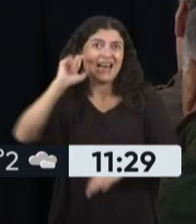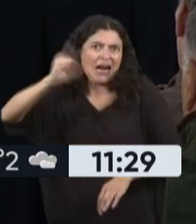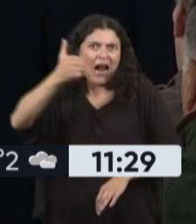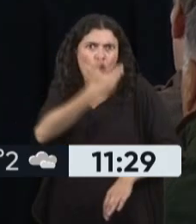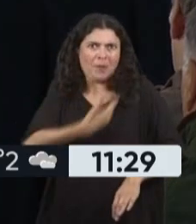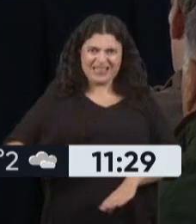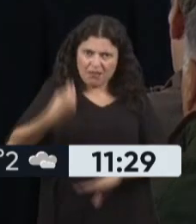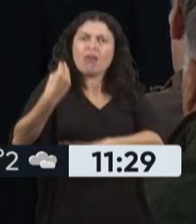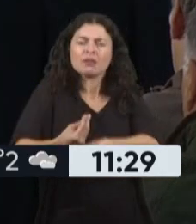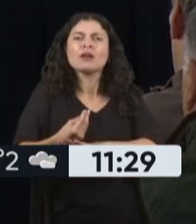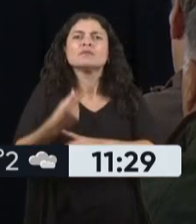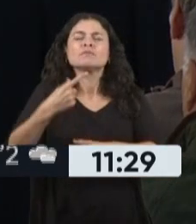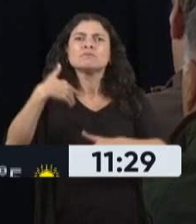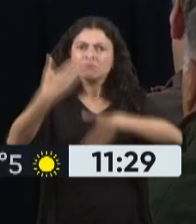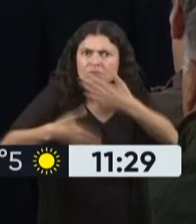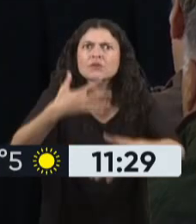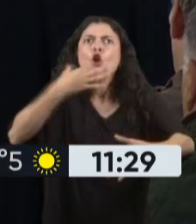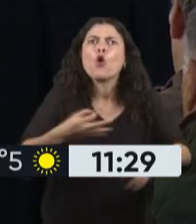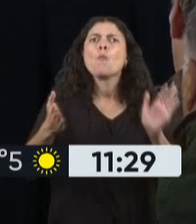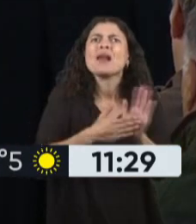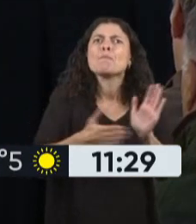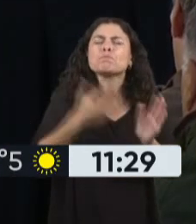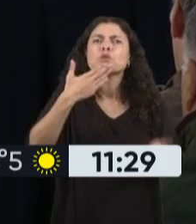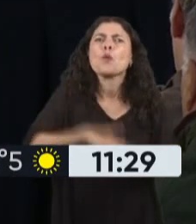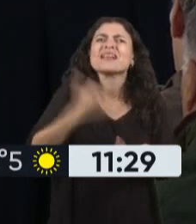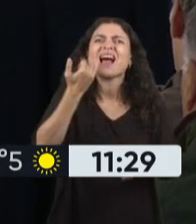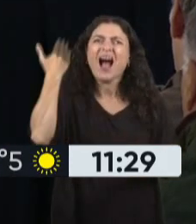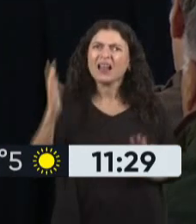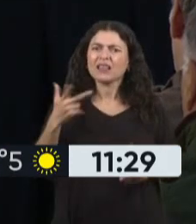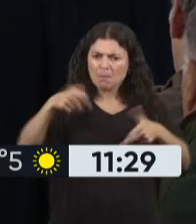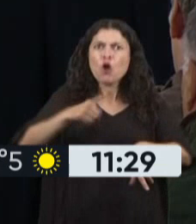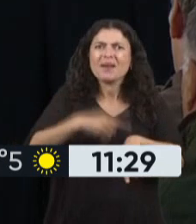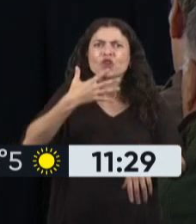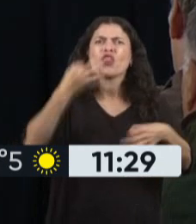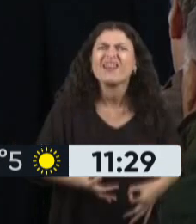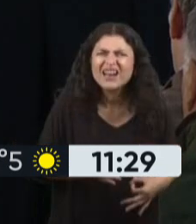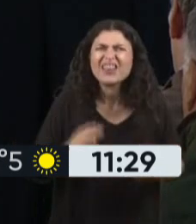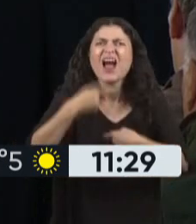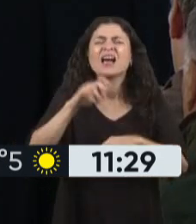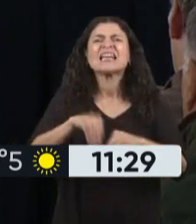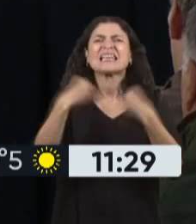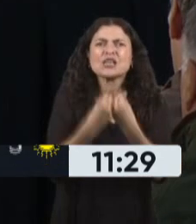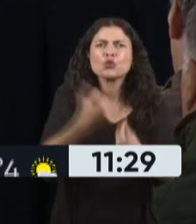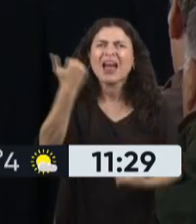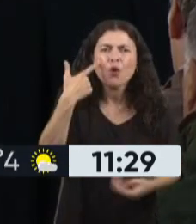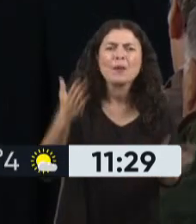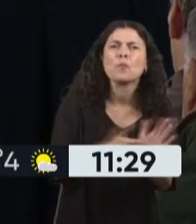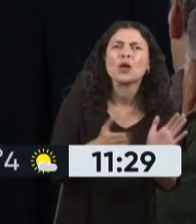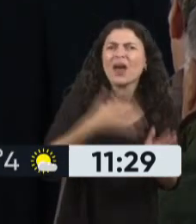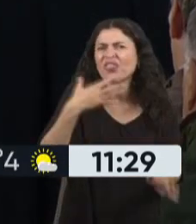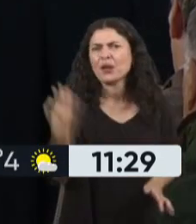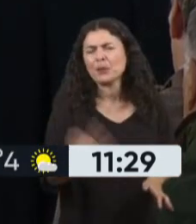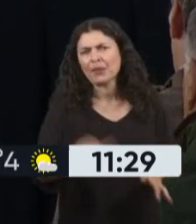es que cumplimos con el 78% de las promesas. Pero además también hicimos algunas